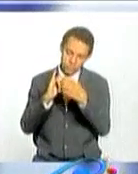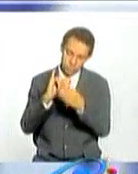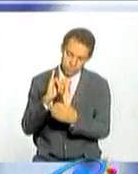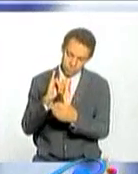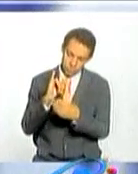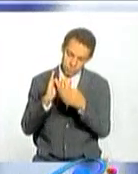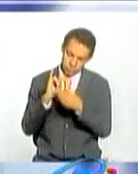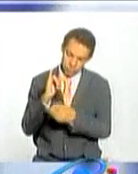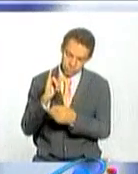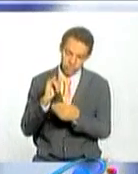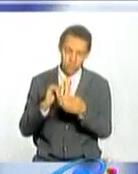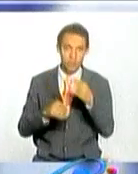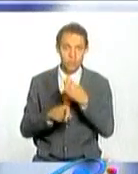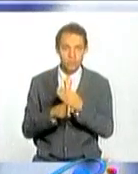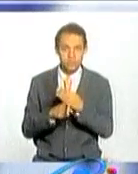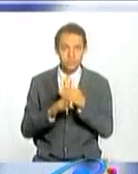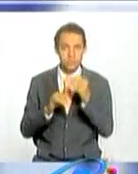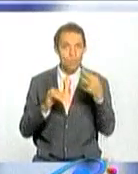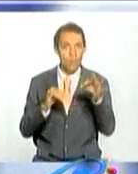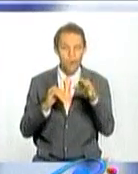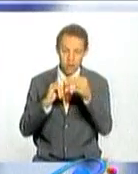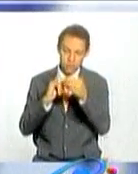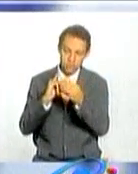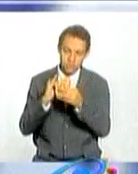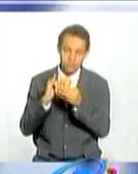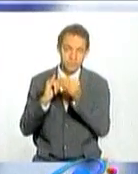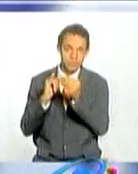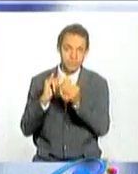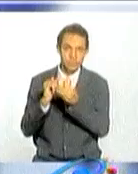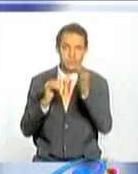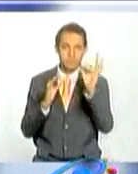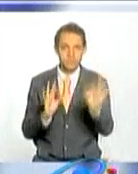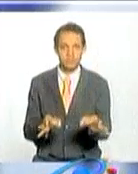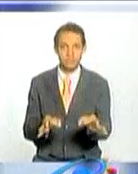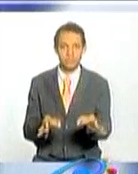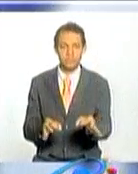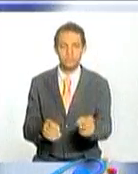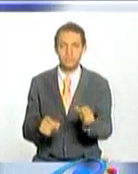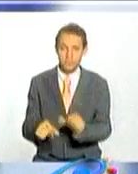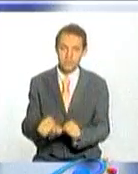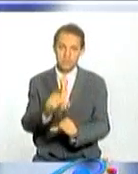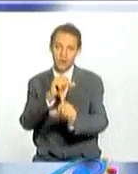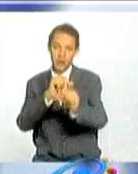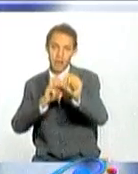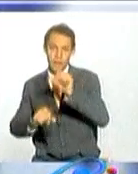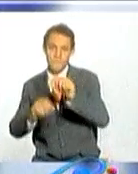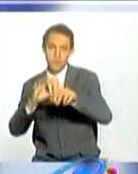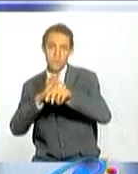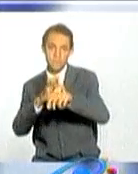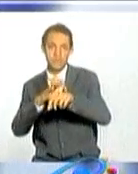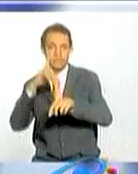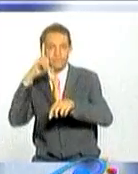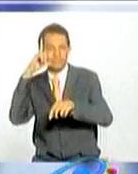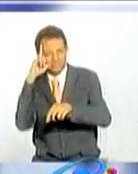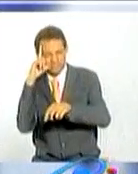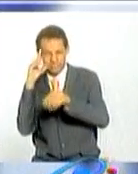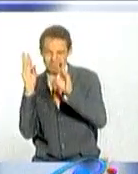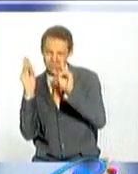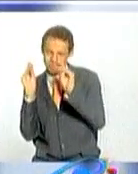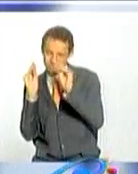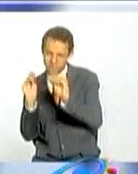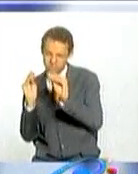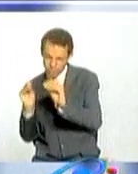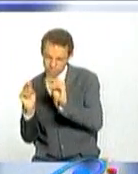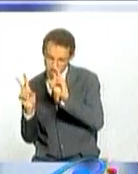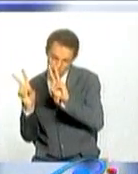algún tipo de masa de patología, inmediatamente se la referimos al ginecólogo para que le haga un estudio más